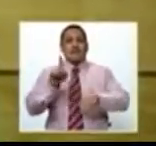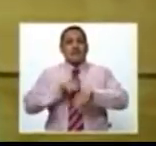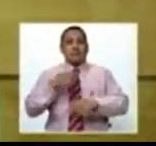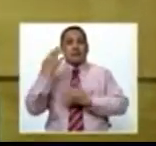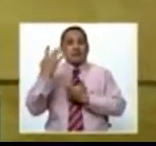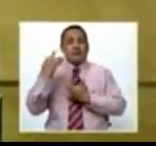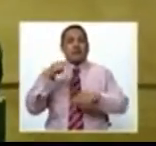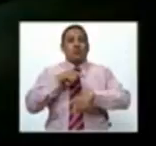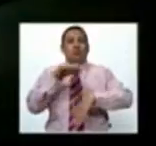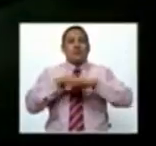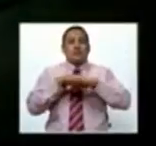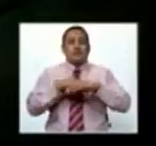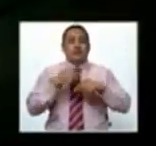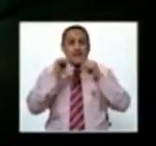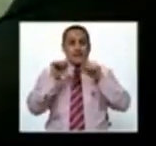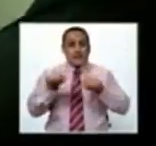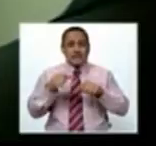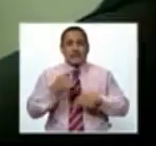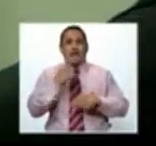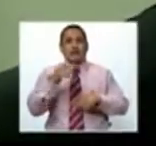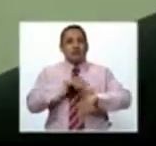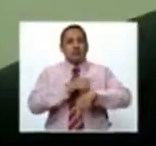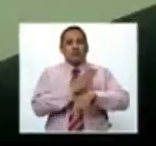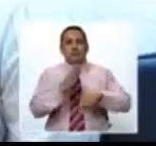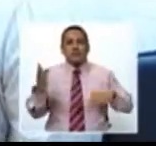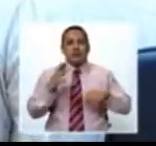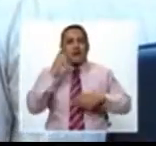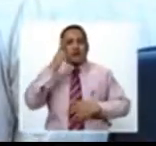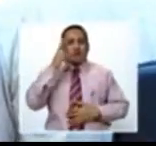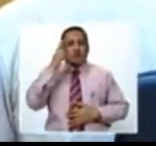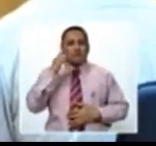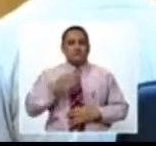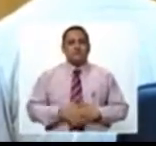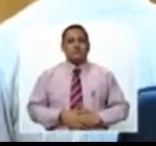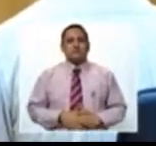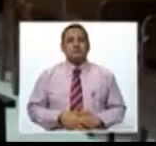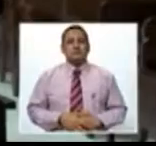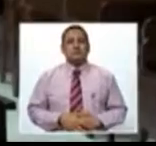tiene un límite, y ese es el plazo razonable.